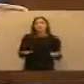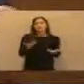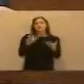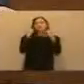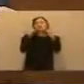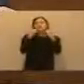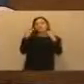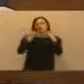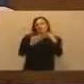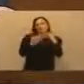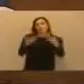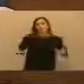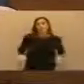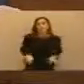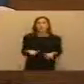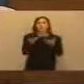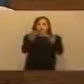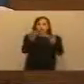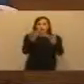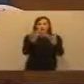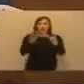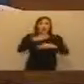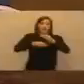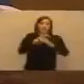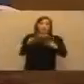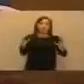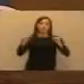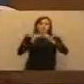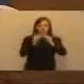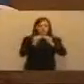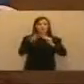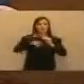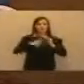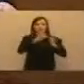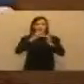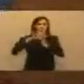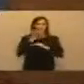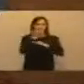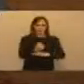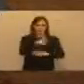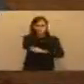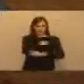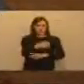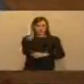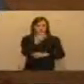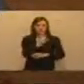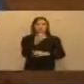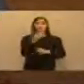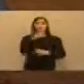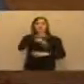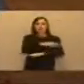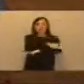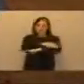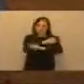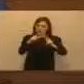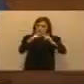es de impulsar esa acción conjunta, eso sí, liderada y apoyada por quien lo tiene que hacer, que es en este caso el Gobierno regional, que es